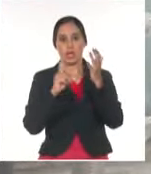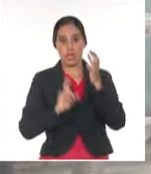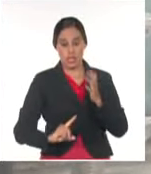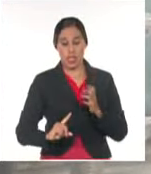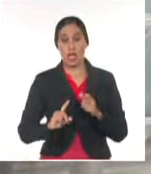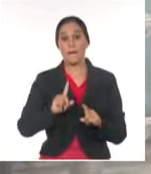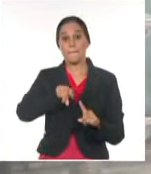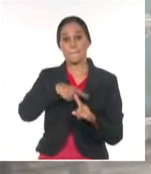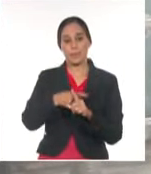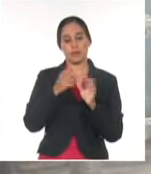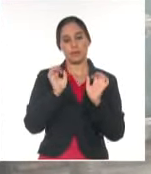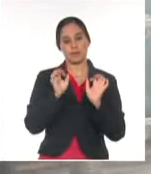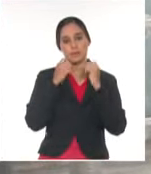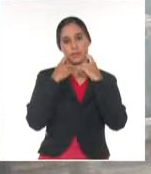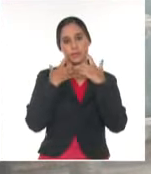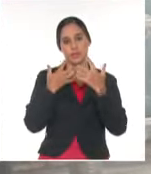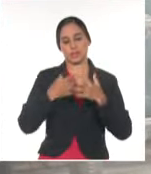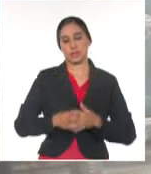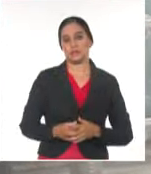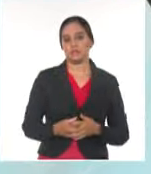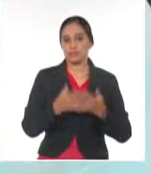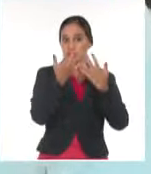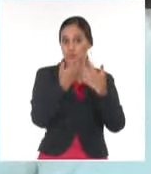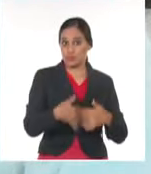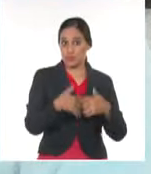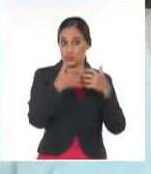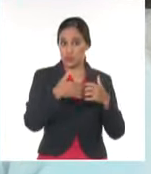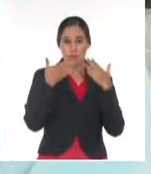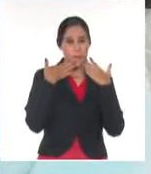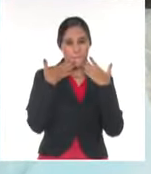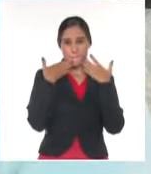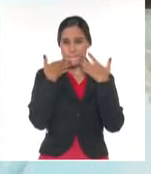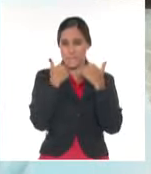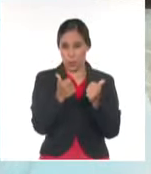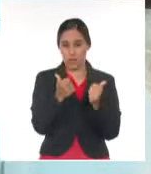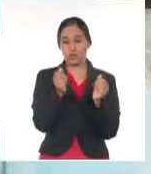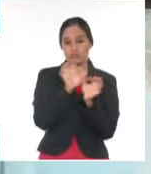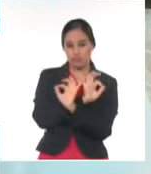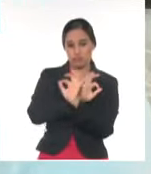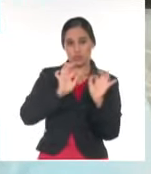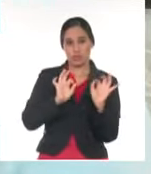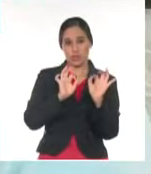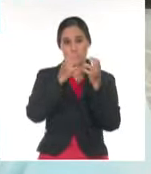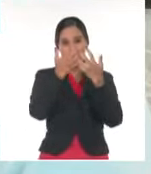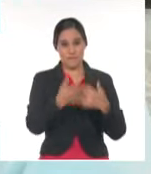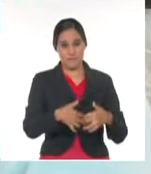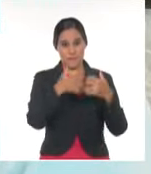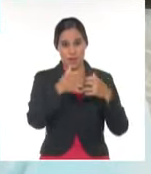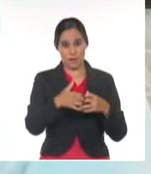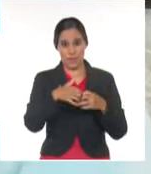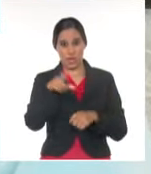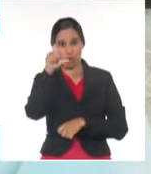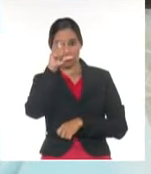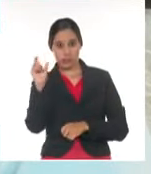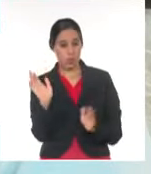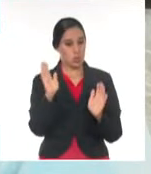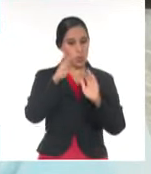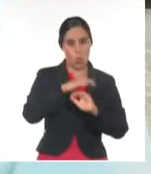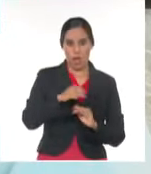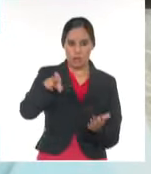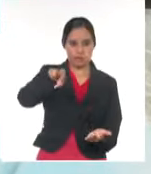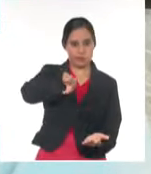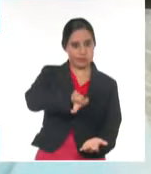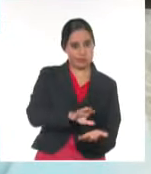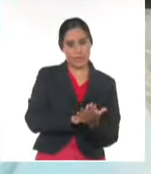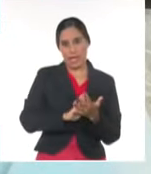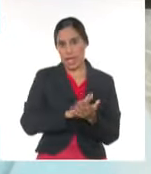cualidad. Los productos que nosotros hacemos son biodegradables y esta fábrica es cero vertimiento. No hay derrame de detergente, no hay derrames de